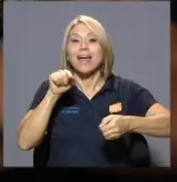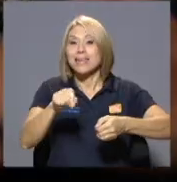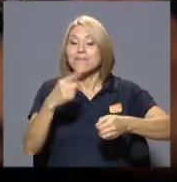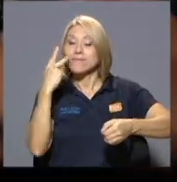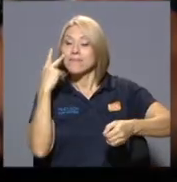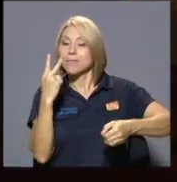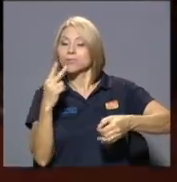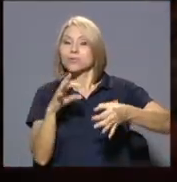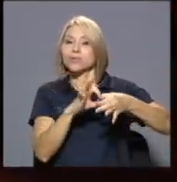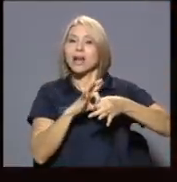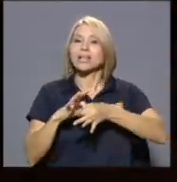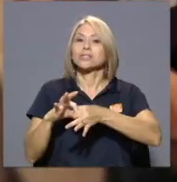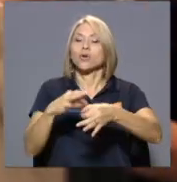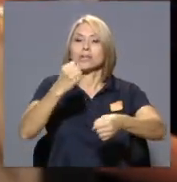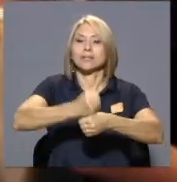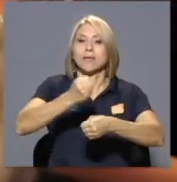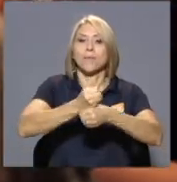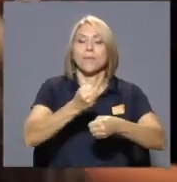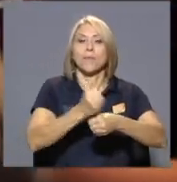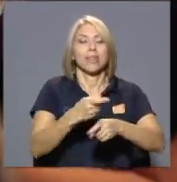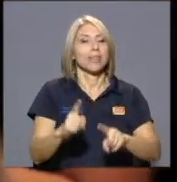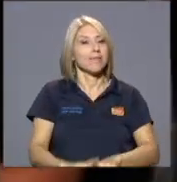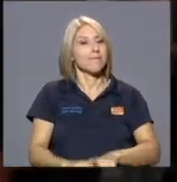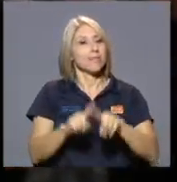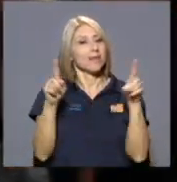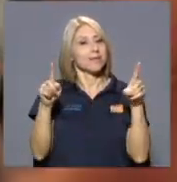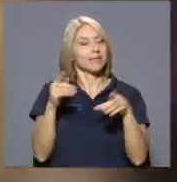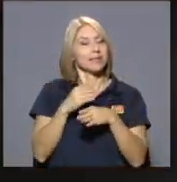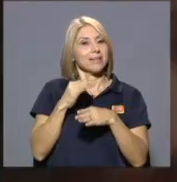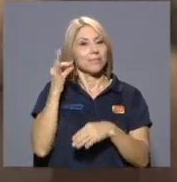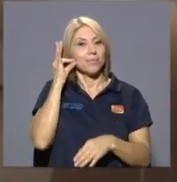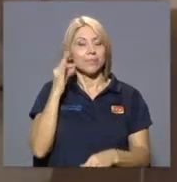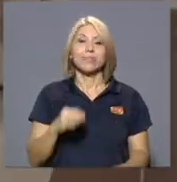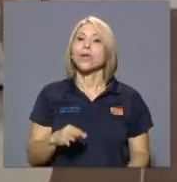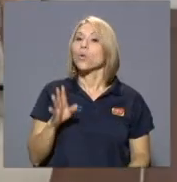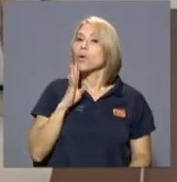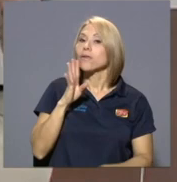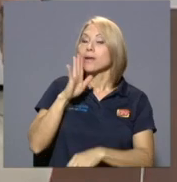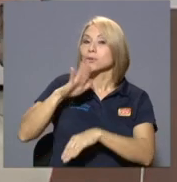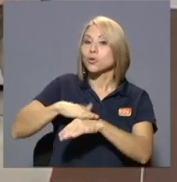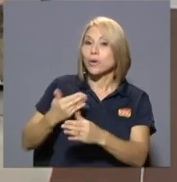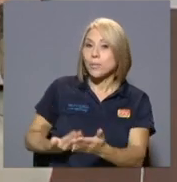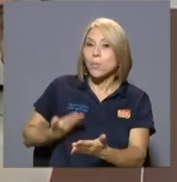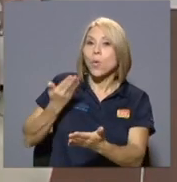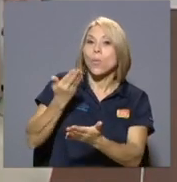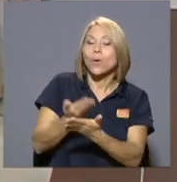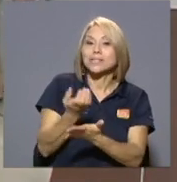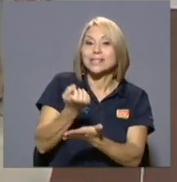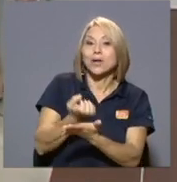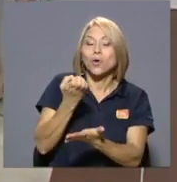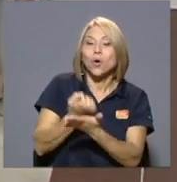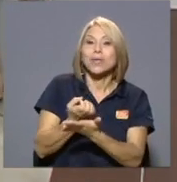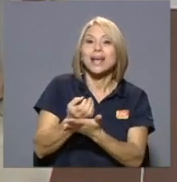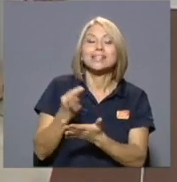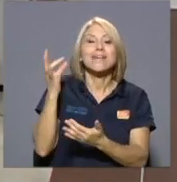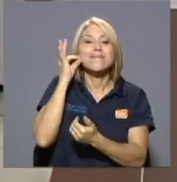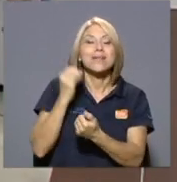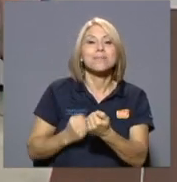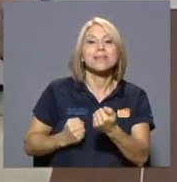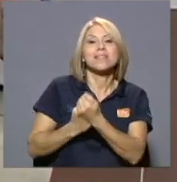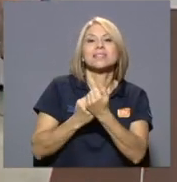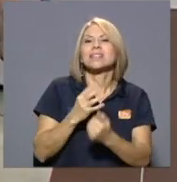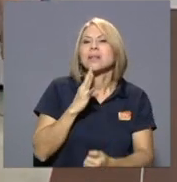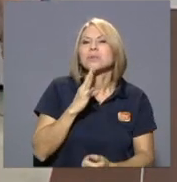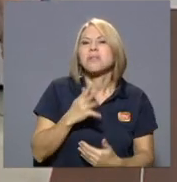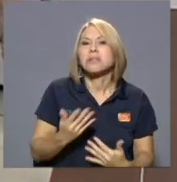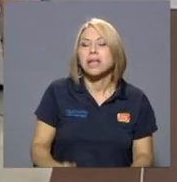diferentes en las mujeres, ¿verdad? Cuando hablamos de propuestas económicas feministas, ¿de qué estamos hablando? A veces la gente cree que